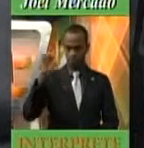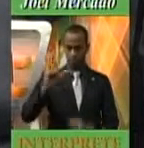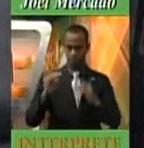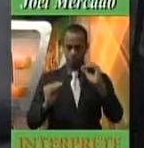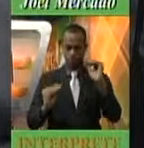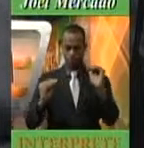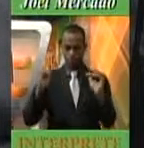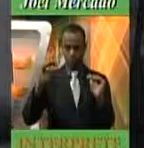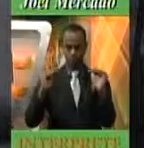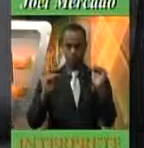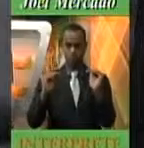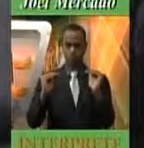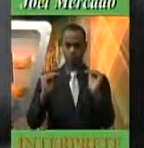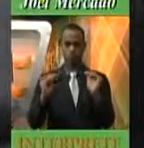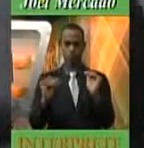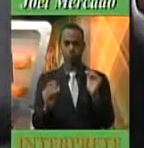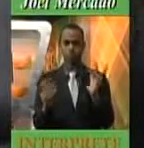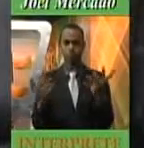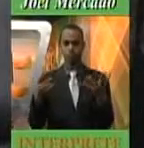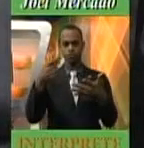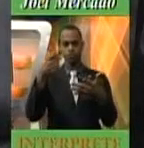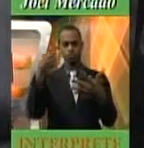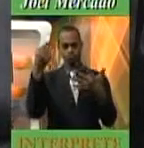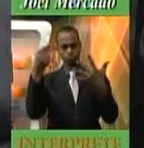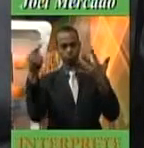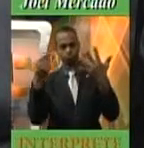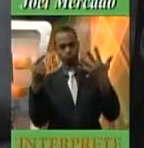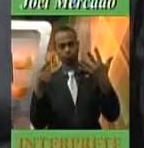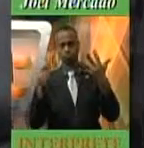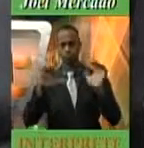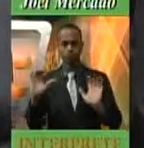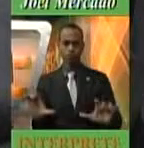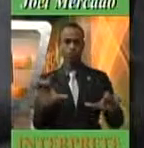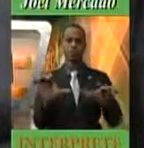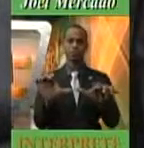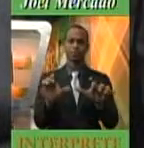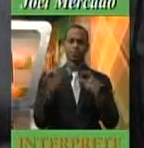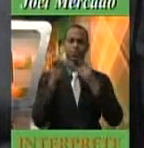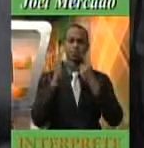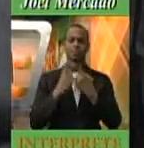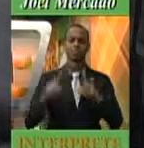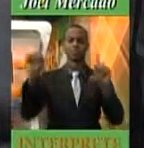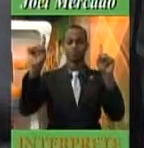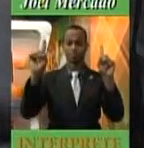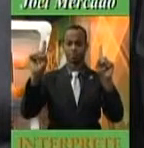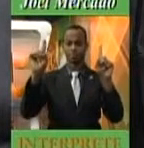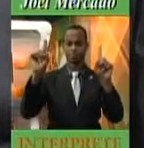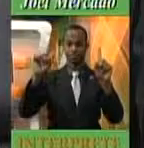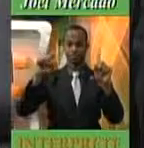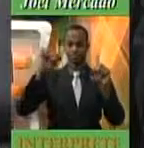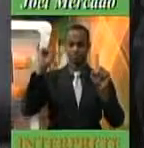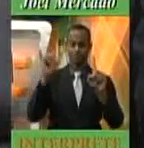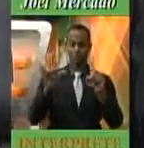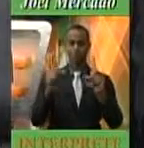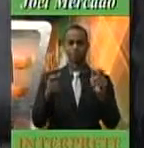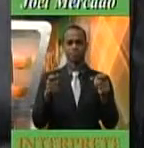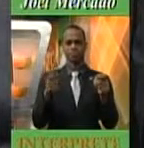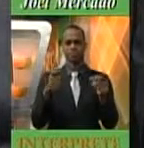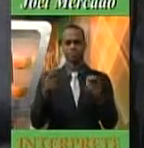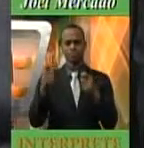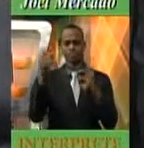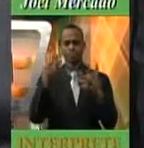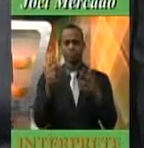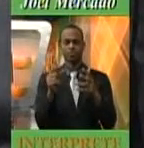de ese equipo así equilibrado, surge todo este trabajo colectivo que tiene un componente de rectoría muy